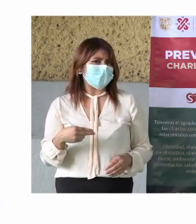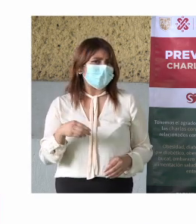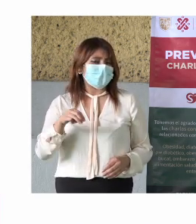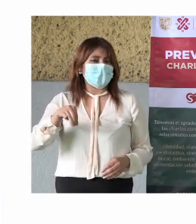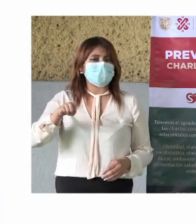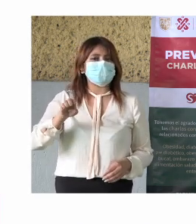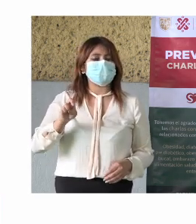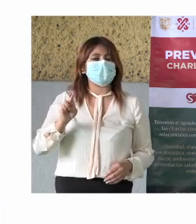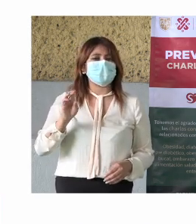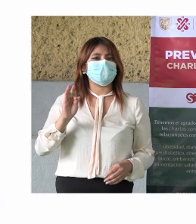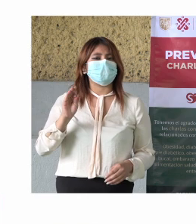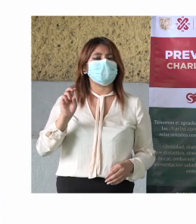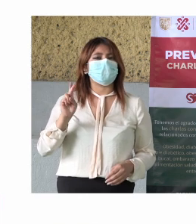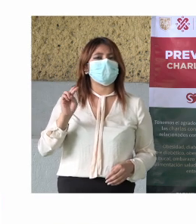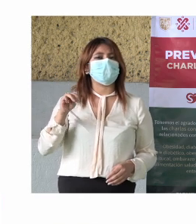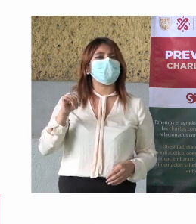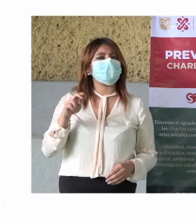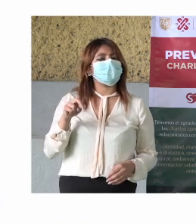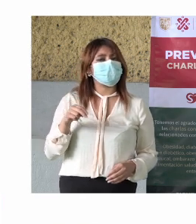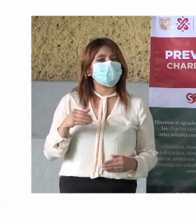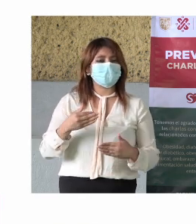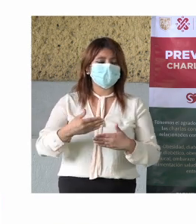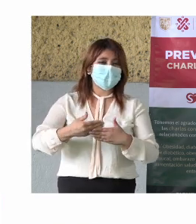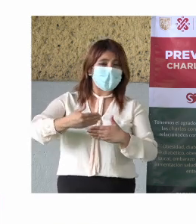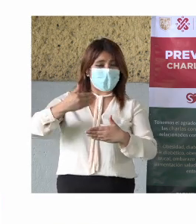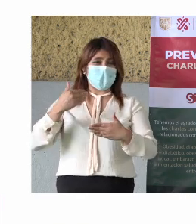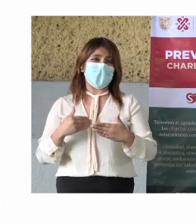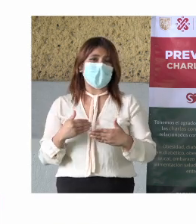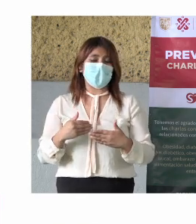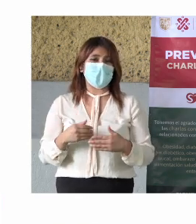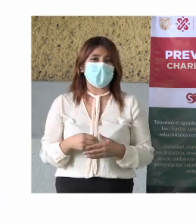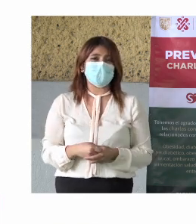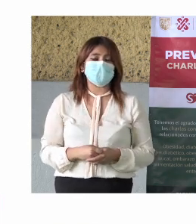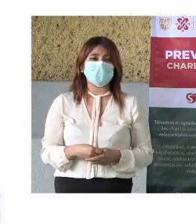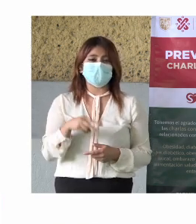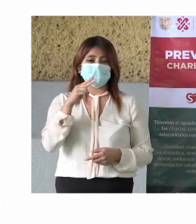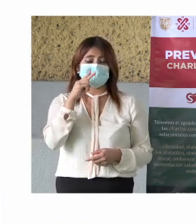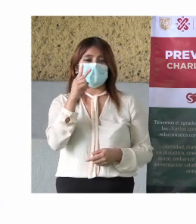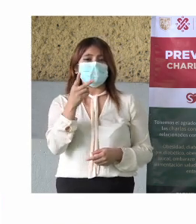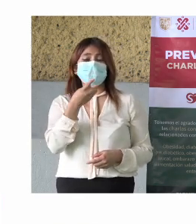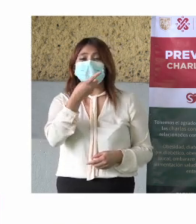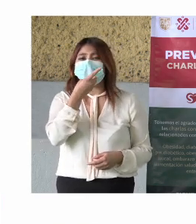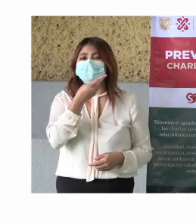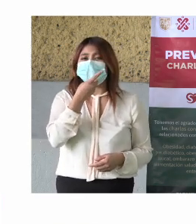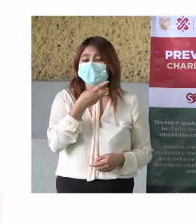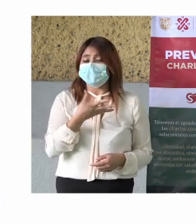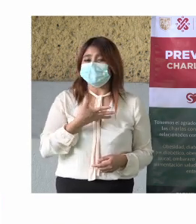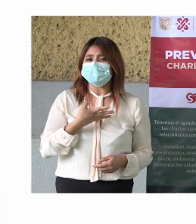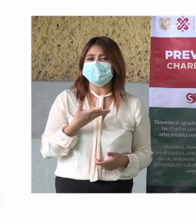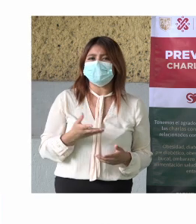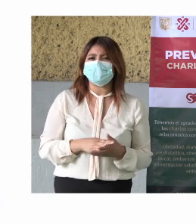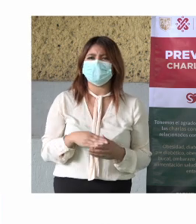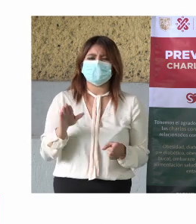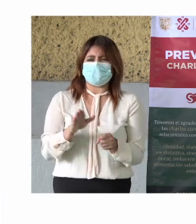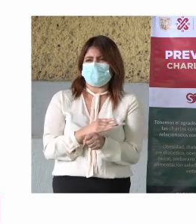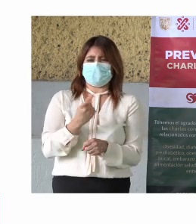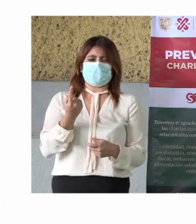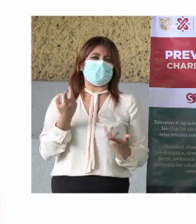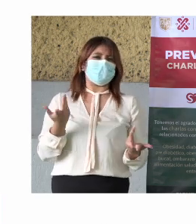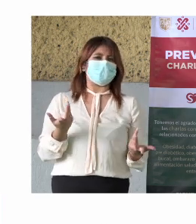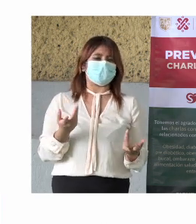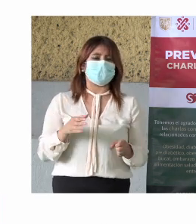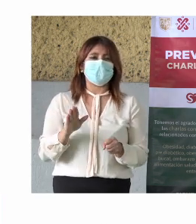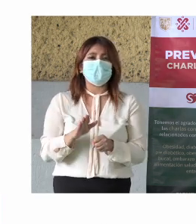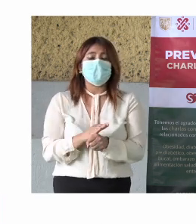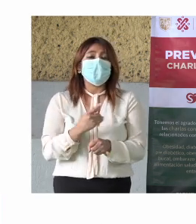aparece antes de esta línea punteada donde dice diagnóstico de diabetes. Y esto, ¿por qué aparece ahí? Pues, bueno,